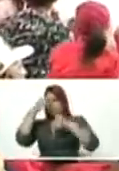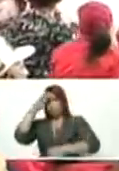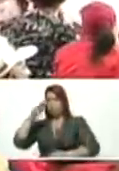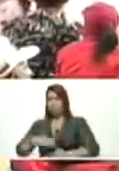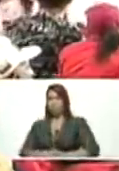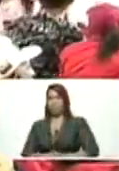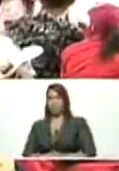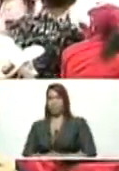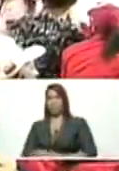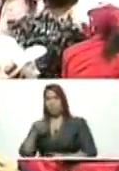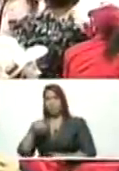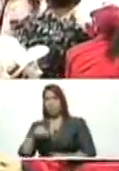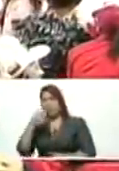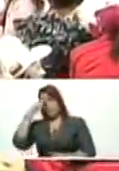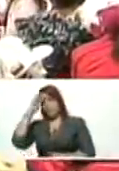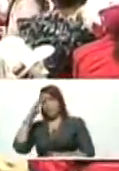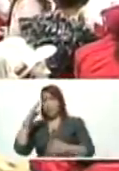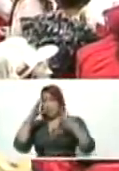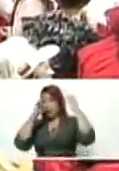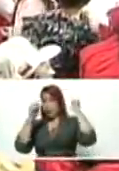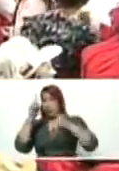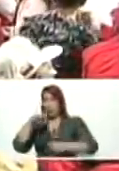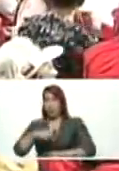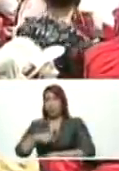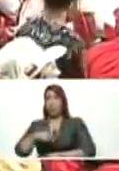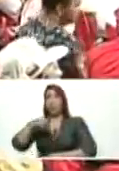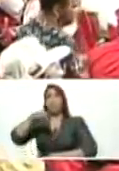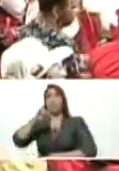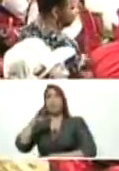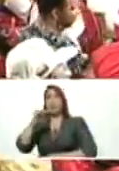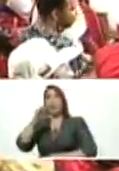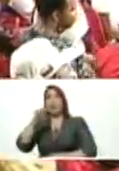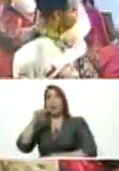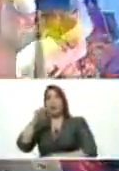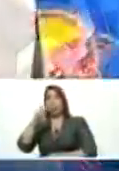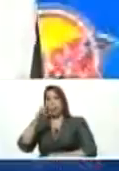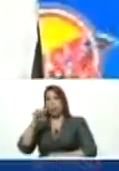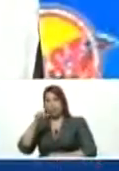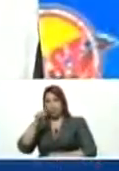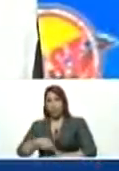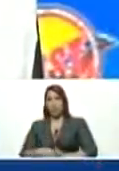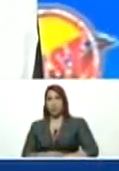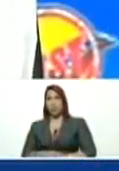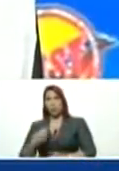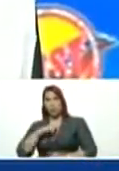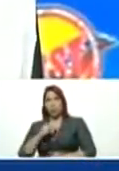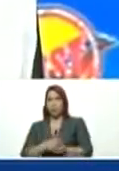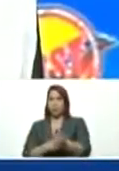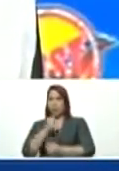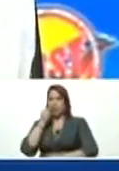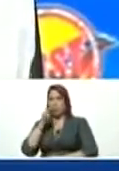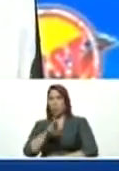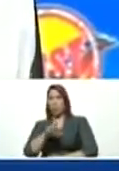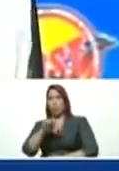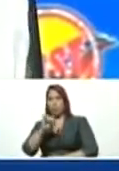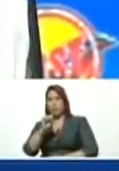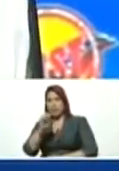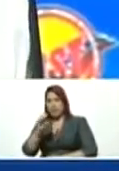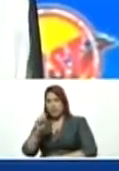y la embajadora de nicaragua y nuestro armado de clase ulises guilarte presidente pero también